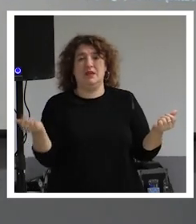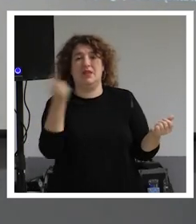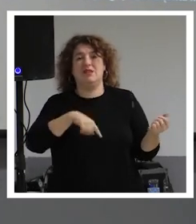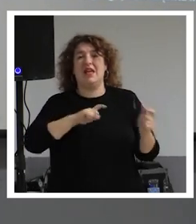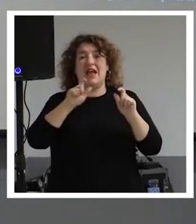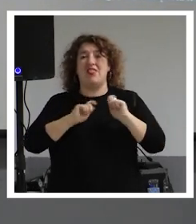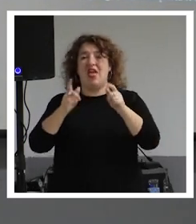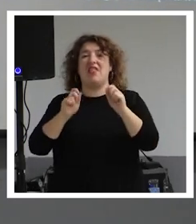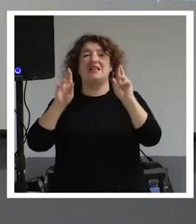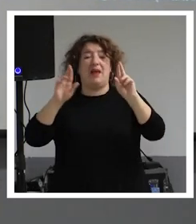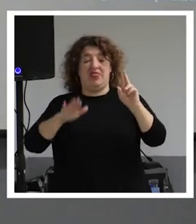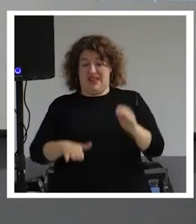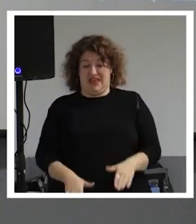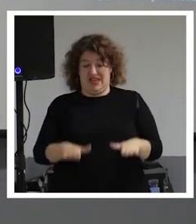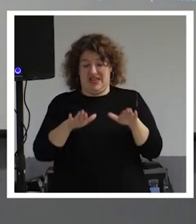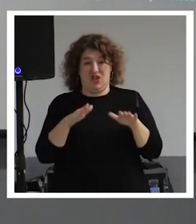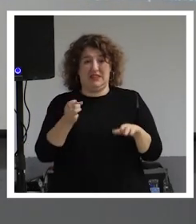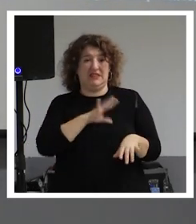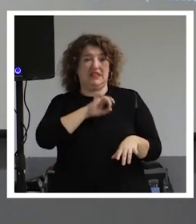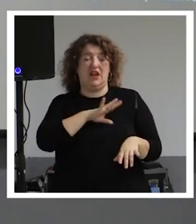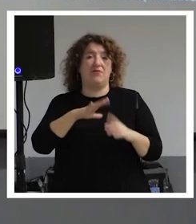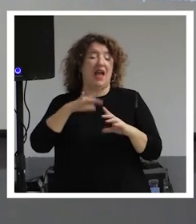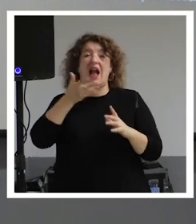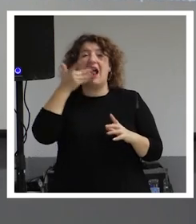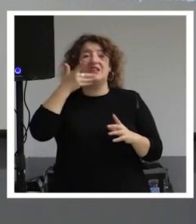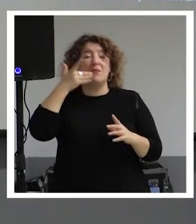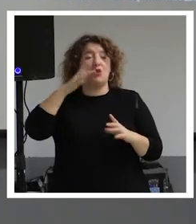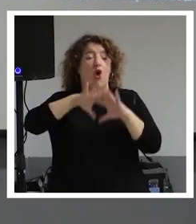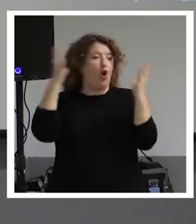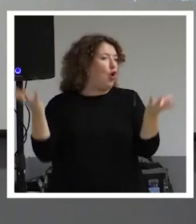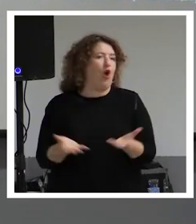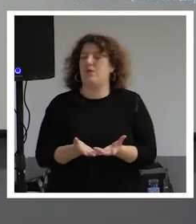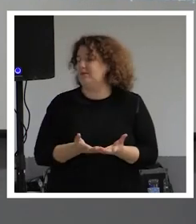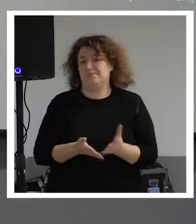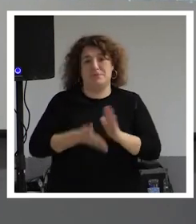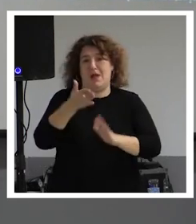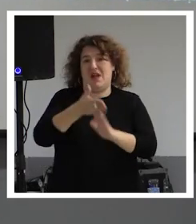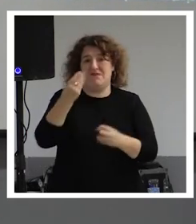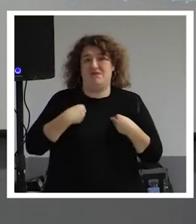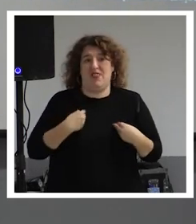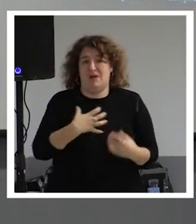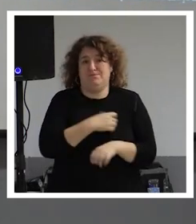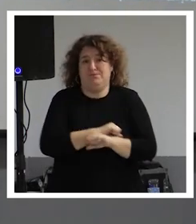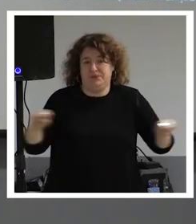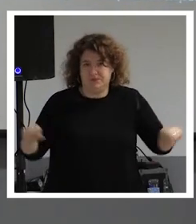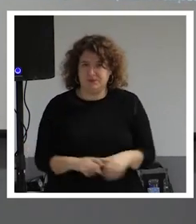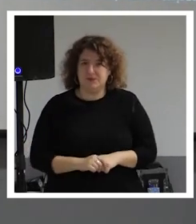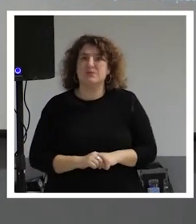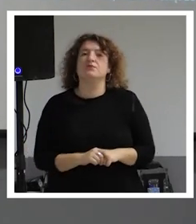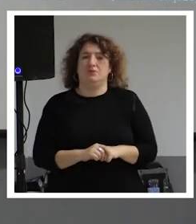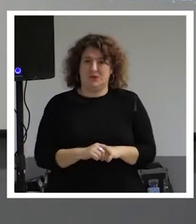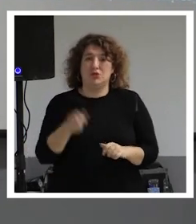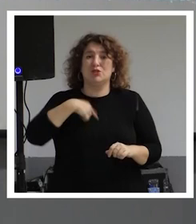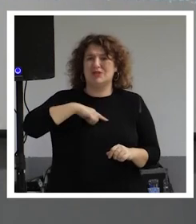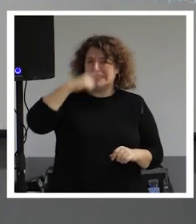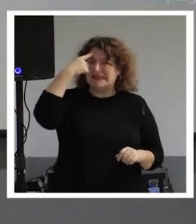corrupta secaron los ríos en donde la empresa es corruptas dejaron el mar sin pese Y en donde la perspectiva de Esperanza que le están